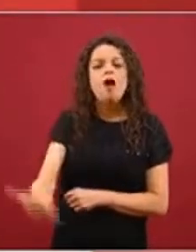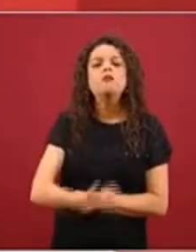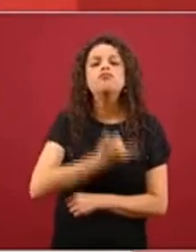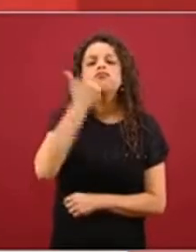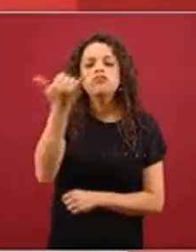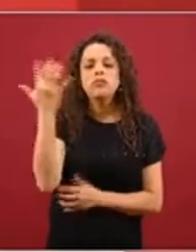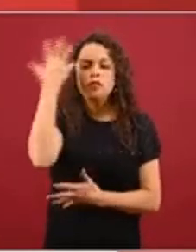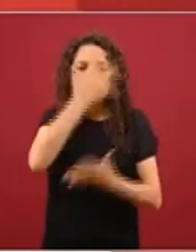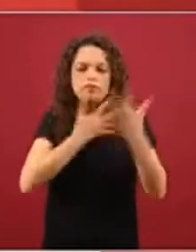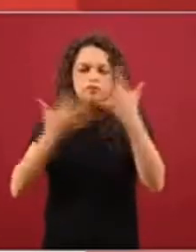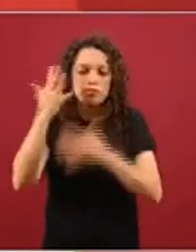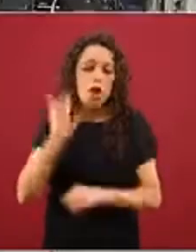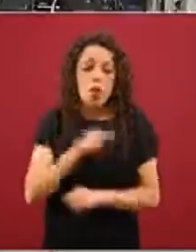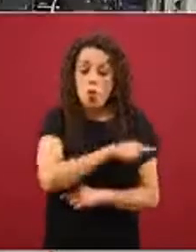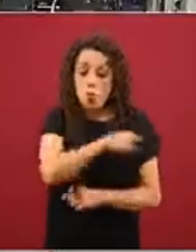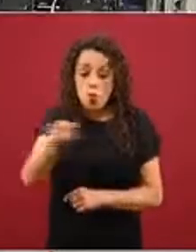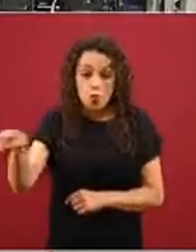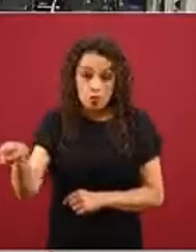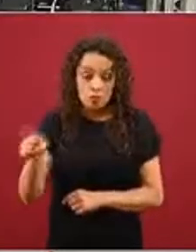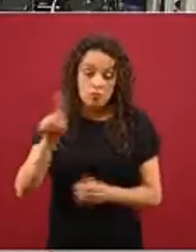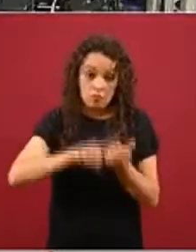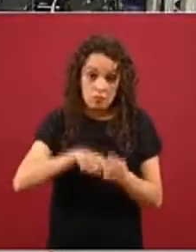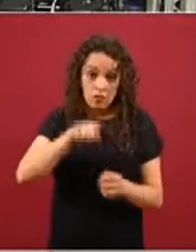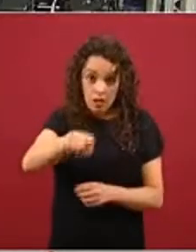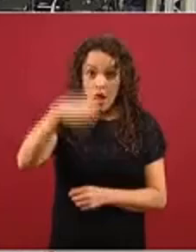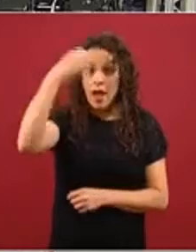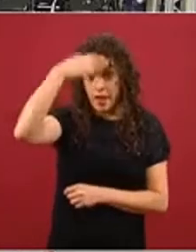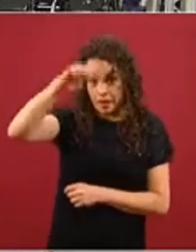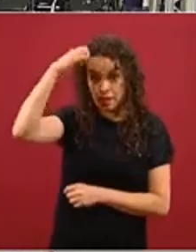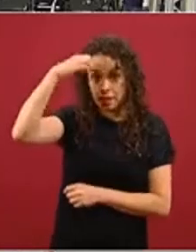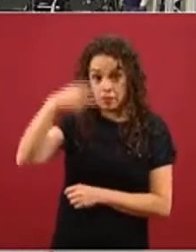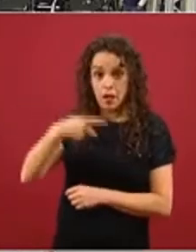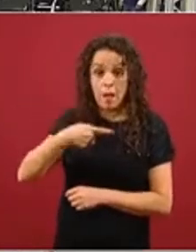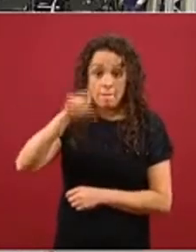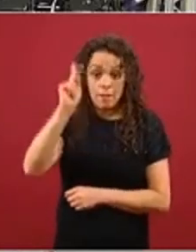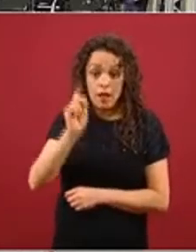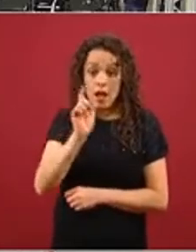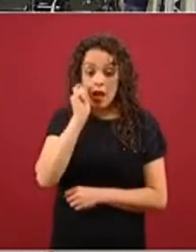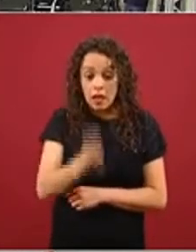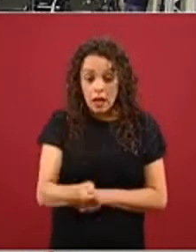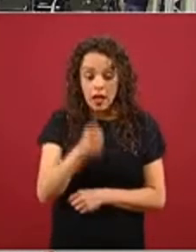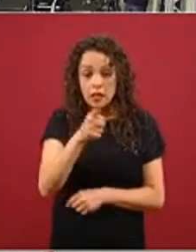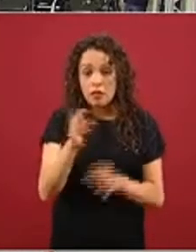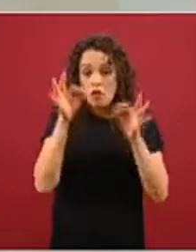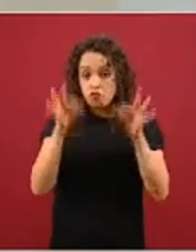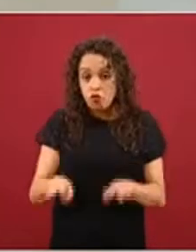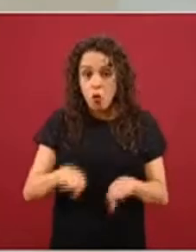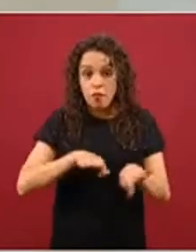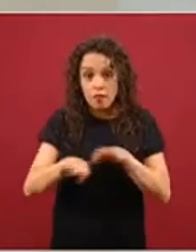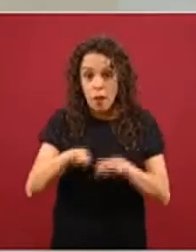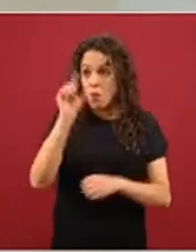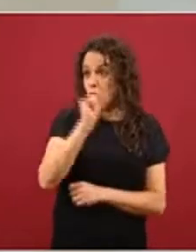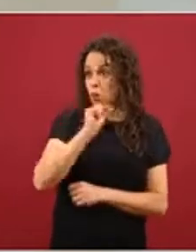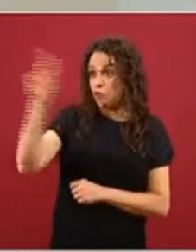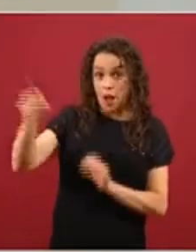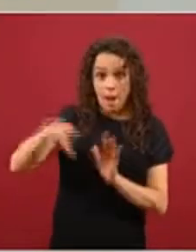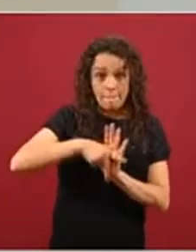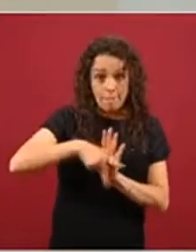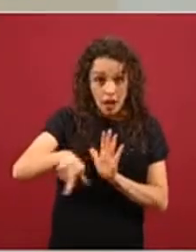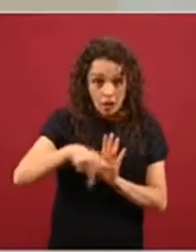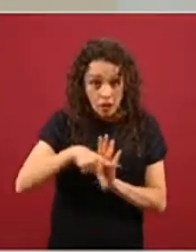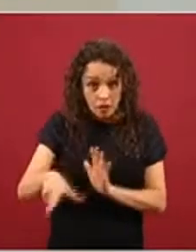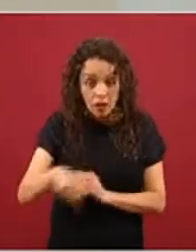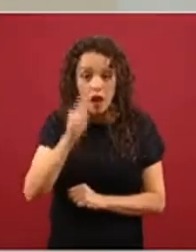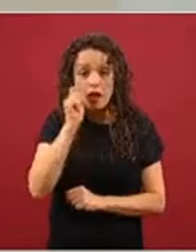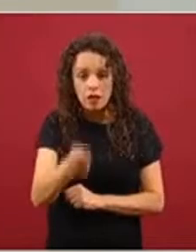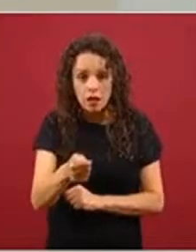son expertas y expertos, yo no, en comunicación, pero hasta donde entiendo el oficio profesional y ético del periodismo incluye